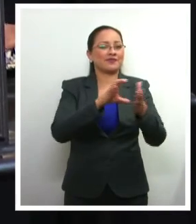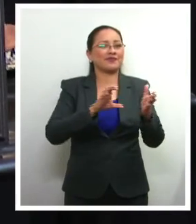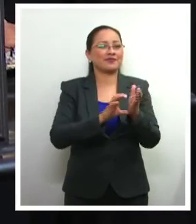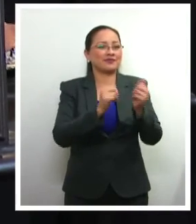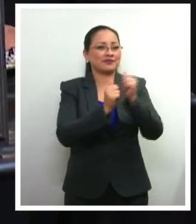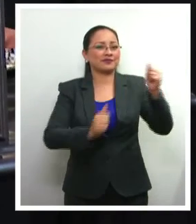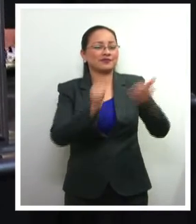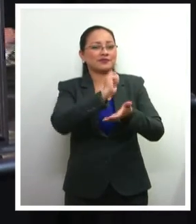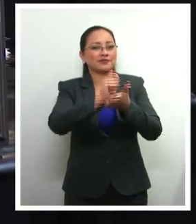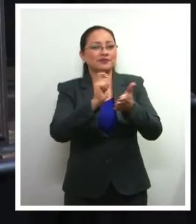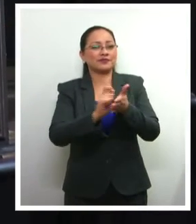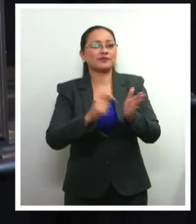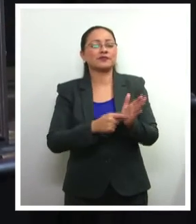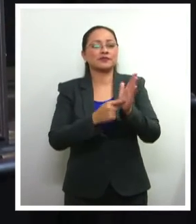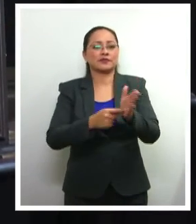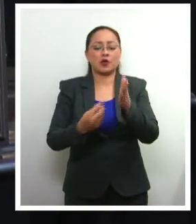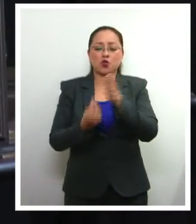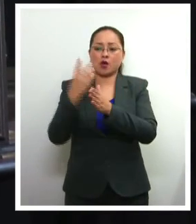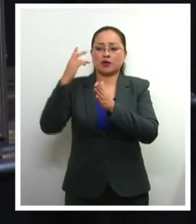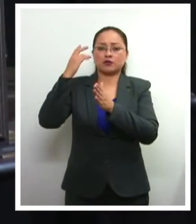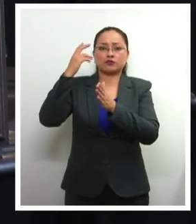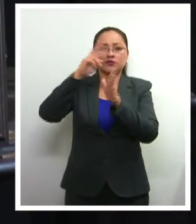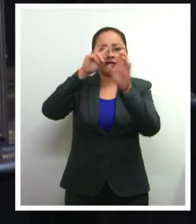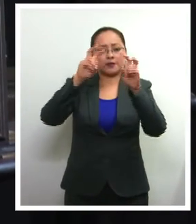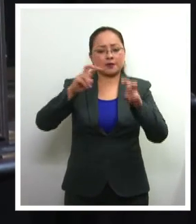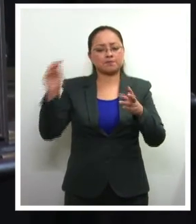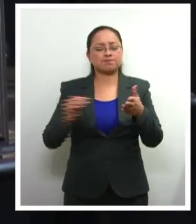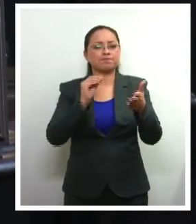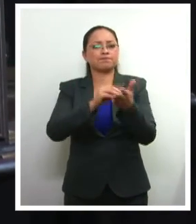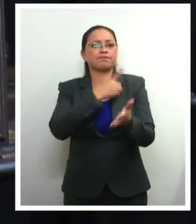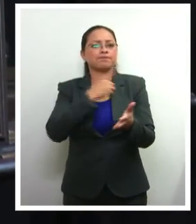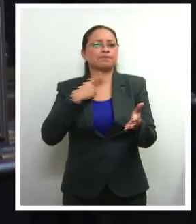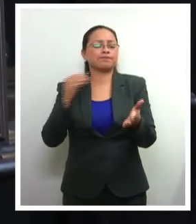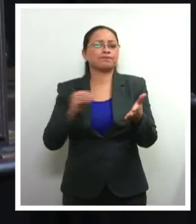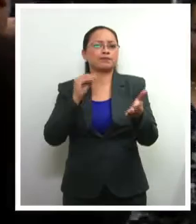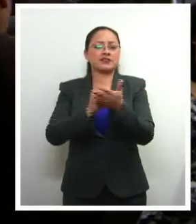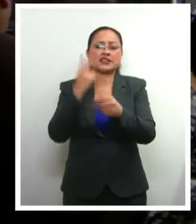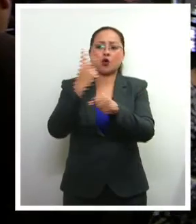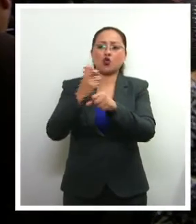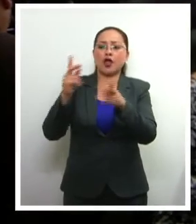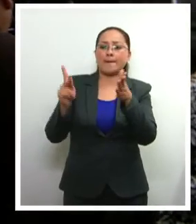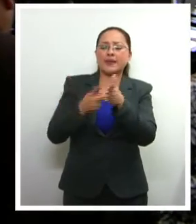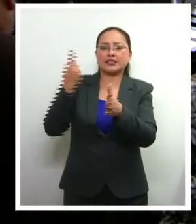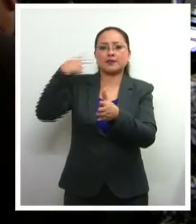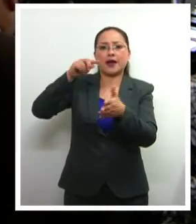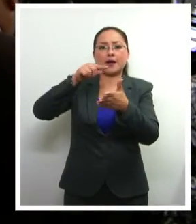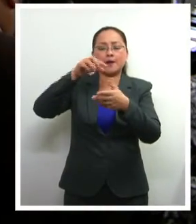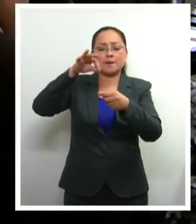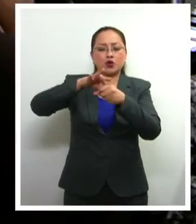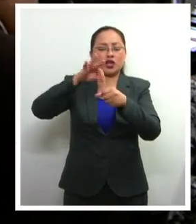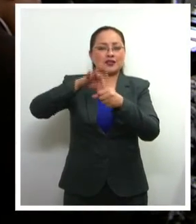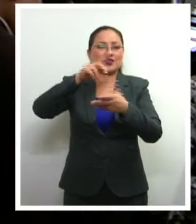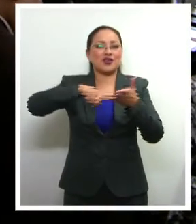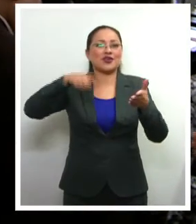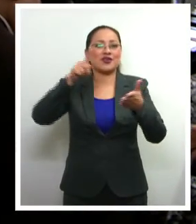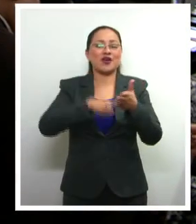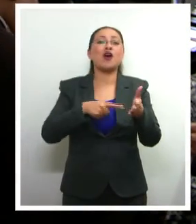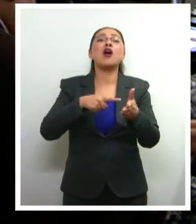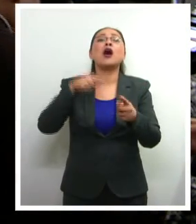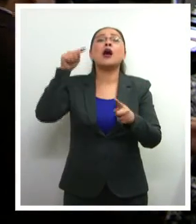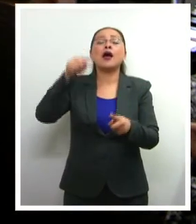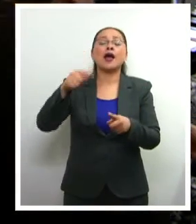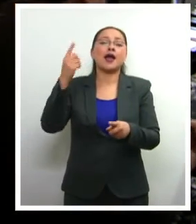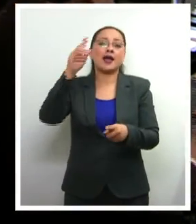que en el contenido de la nueva Constitución se incluya la segunda vuelta en la elección de jefe de gobierno de la Ciudad de